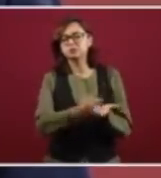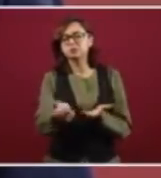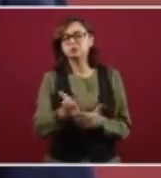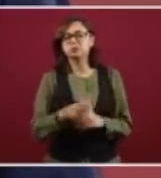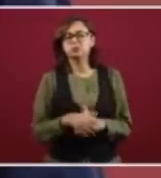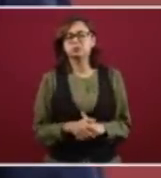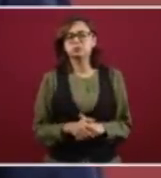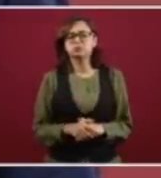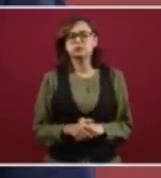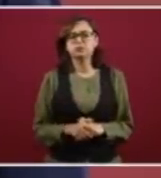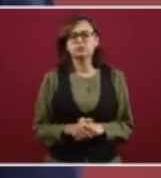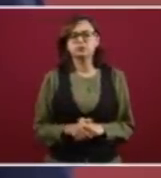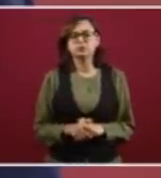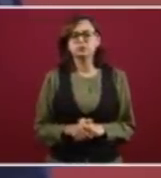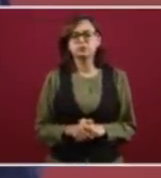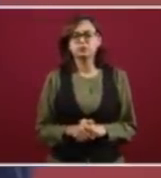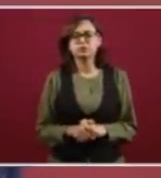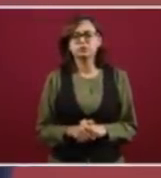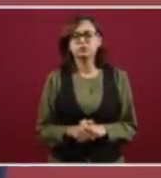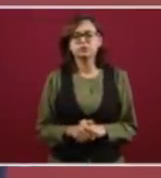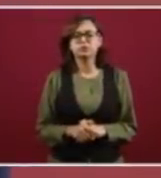ya se tienen